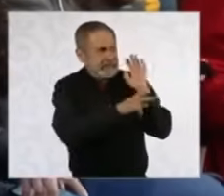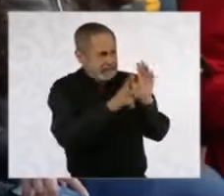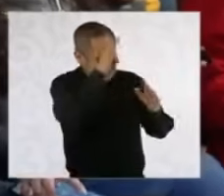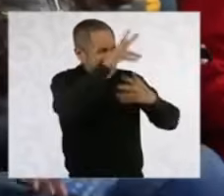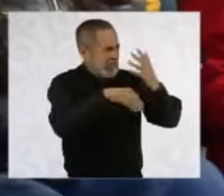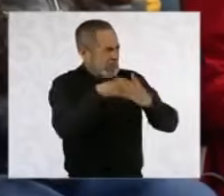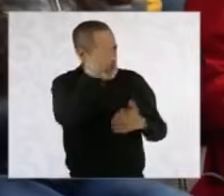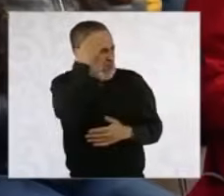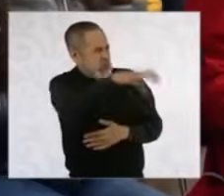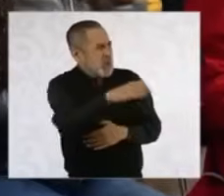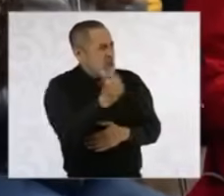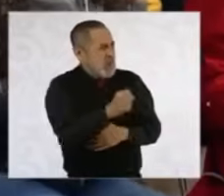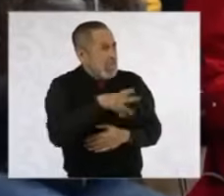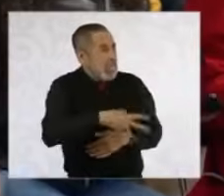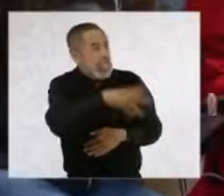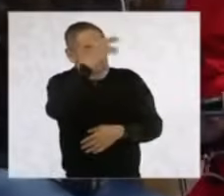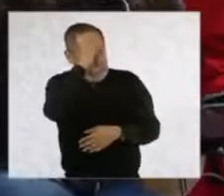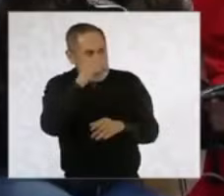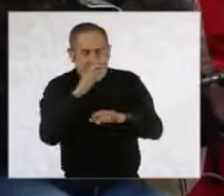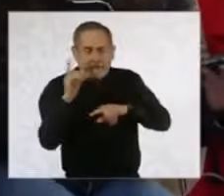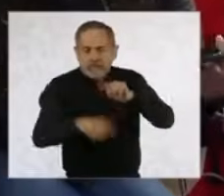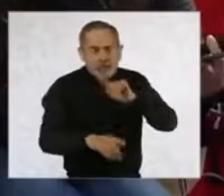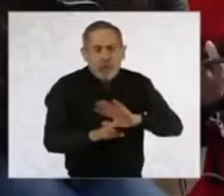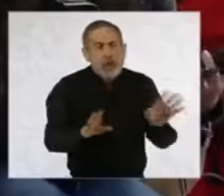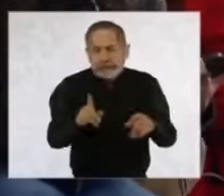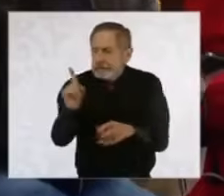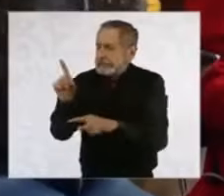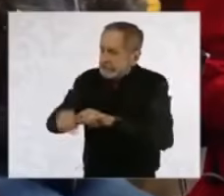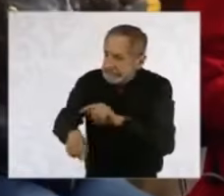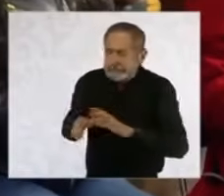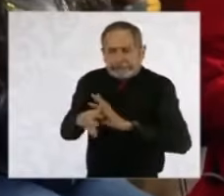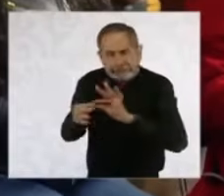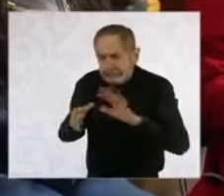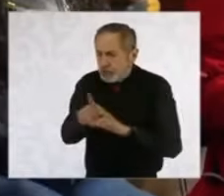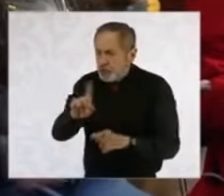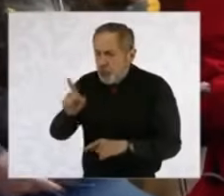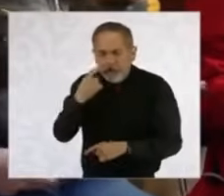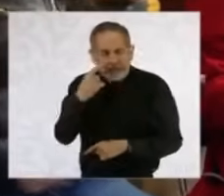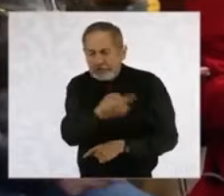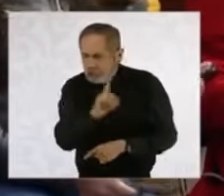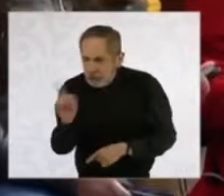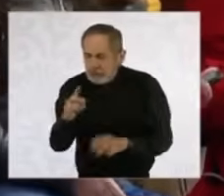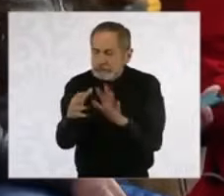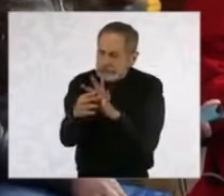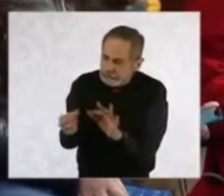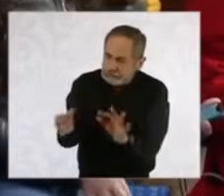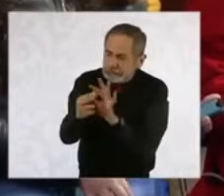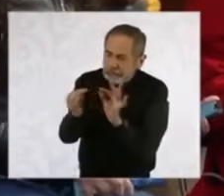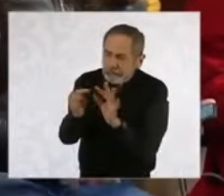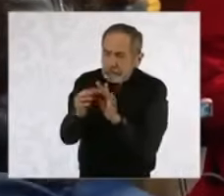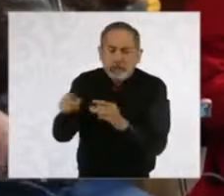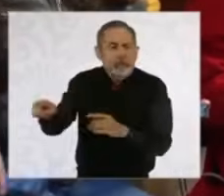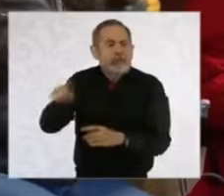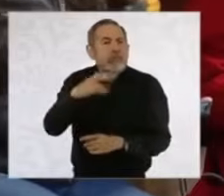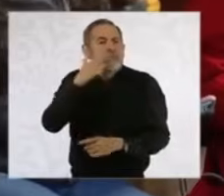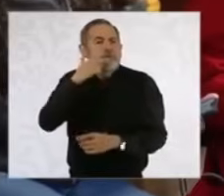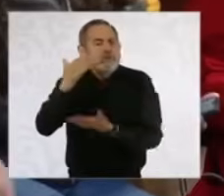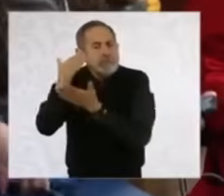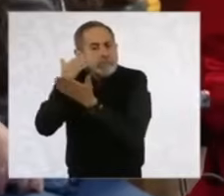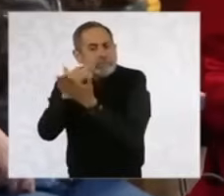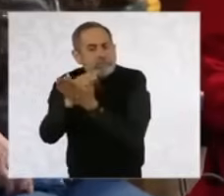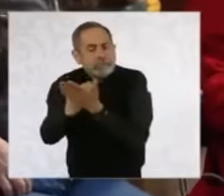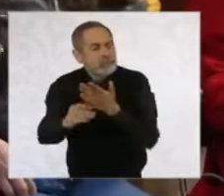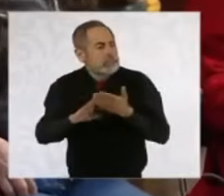realmente no les va a dejar nada, ¿no? Pero pues sí, no sé si nos puede especificar un poquito esta atención a las causas, porque